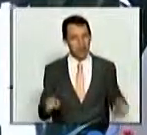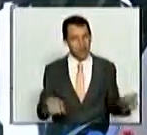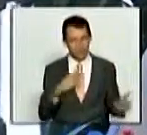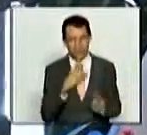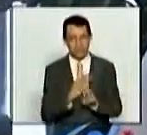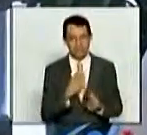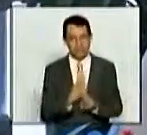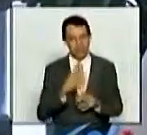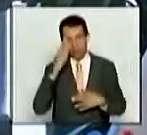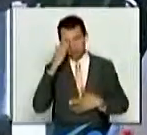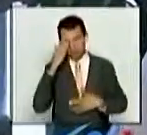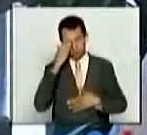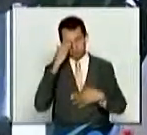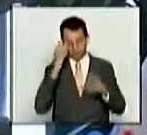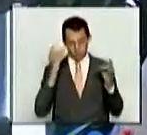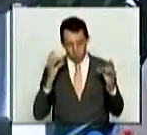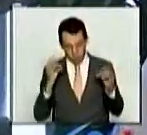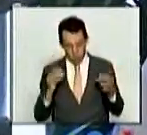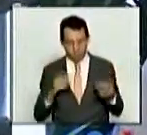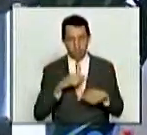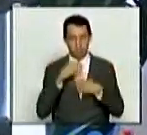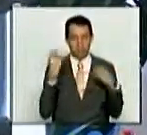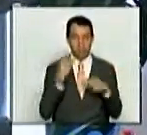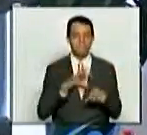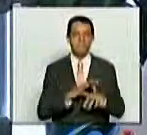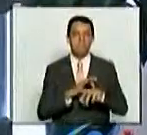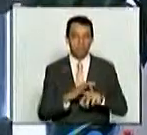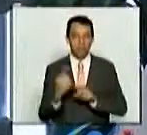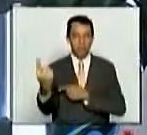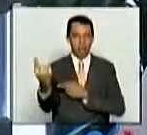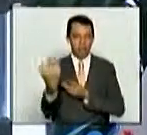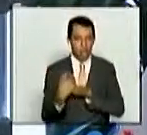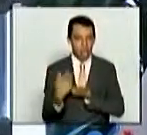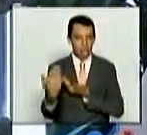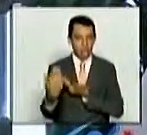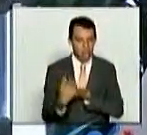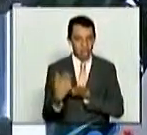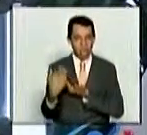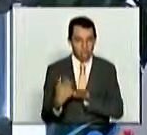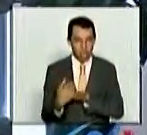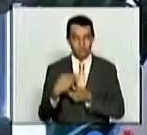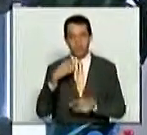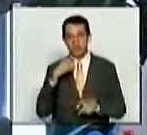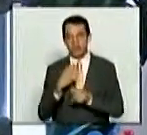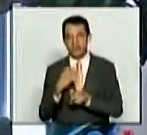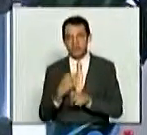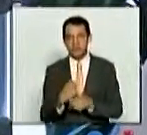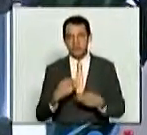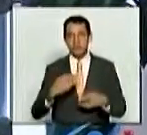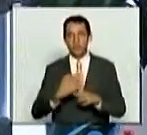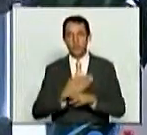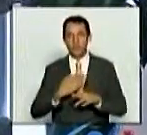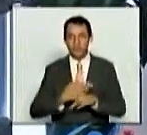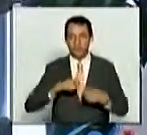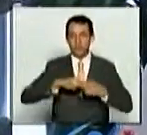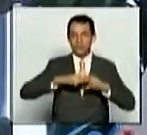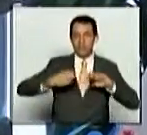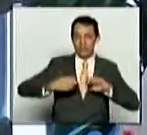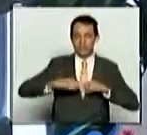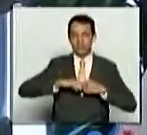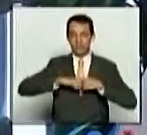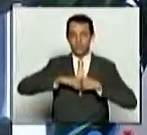de cabeza para los médicos y para el mismo paciente el manejo del dolor. Artritis, artrosis,